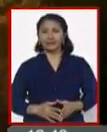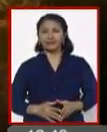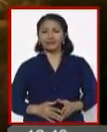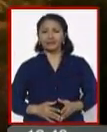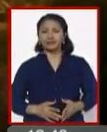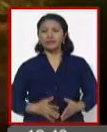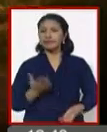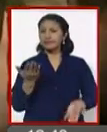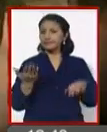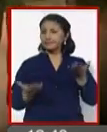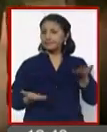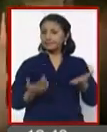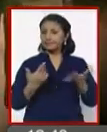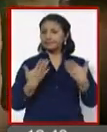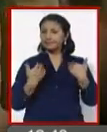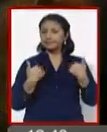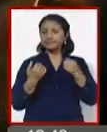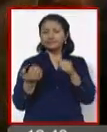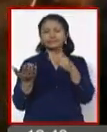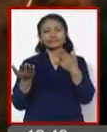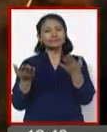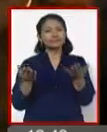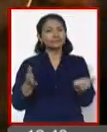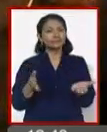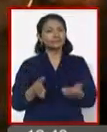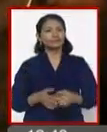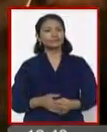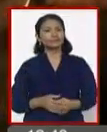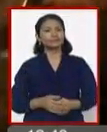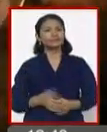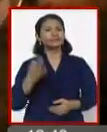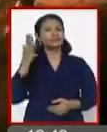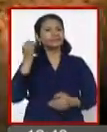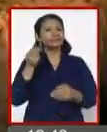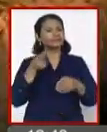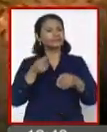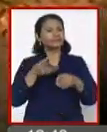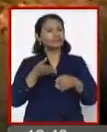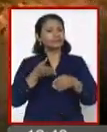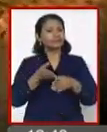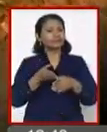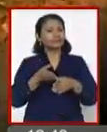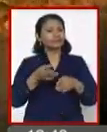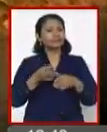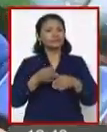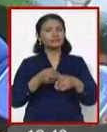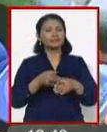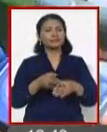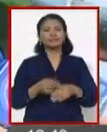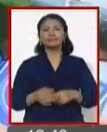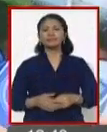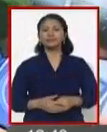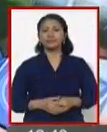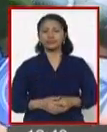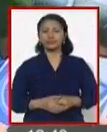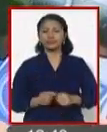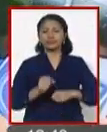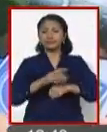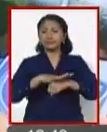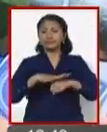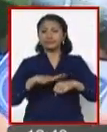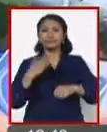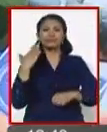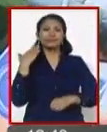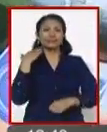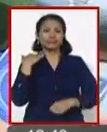quien aparentemente habría fallecido a consecuencia de un shock hipovolémico, a consecuencia de una herida